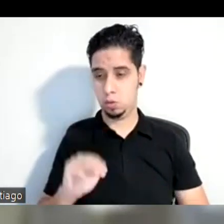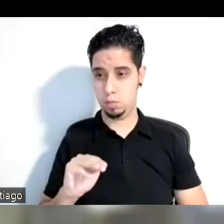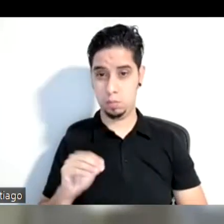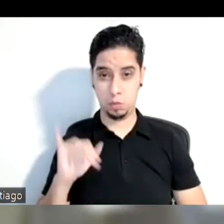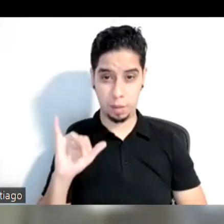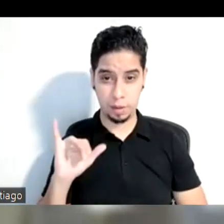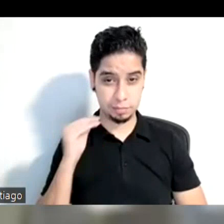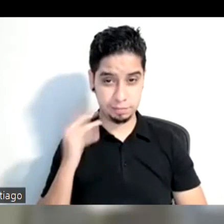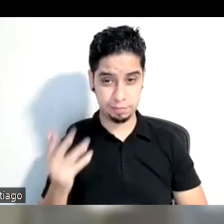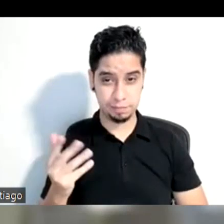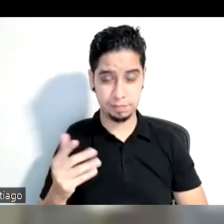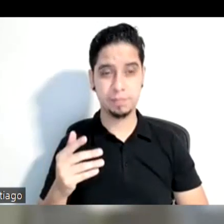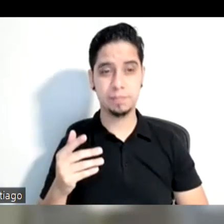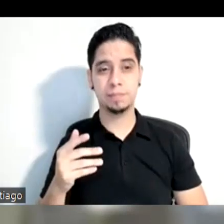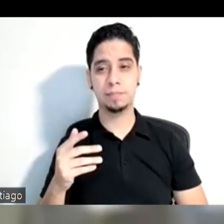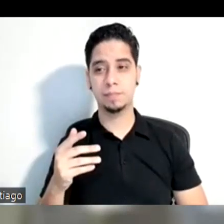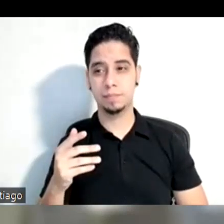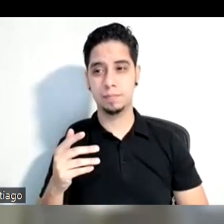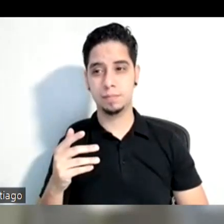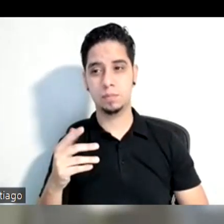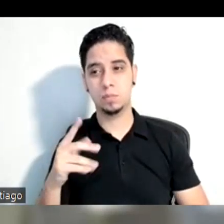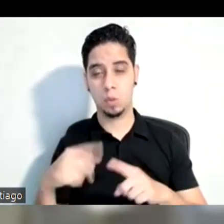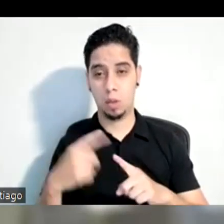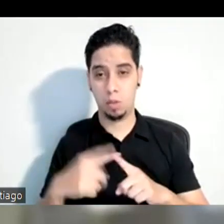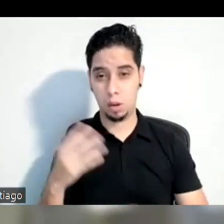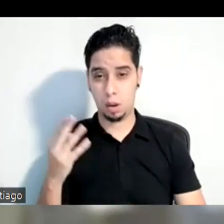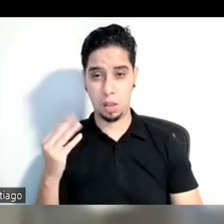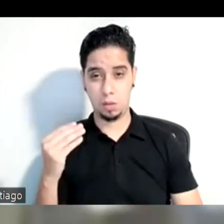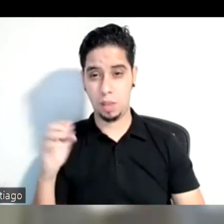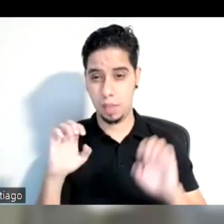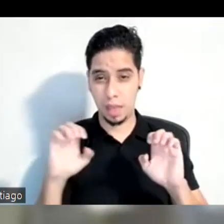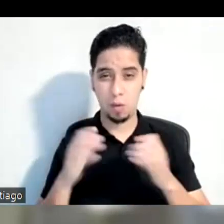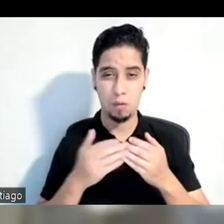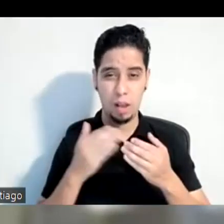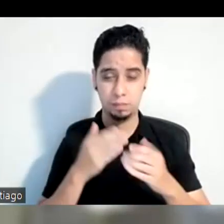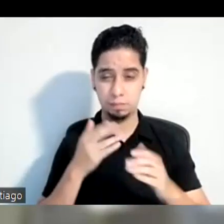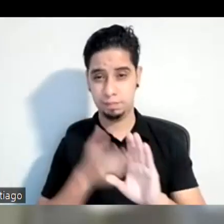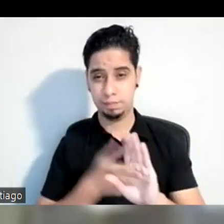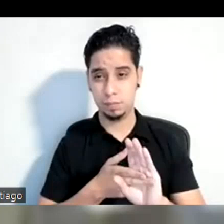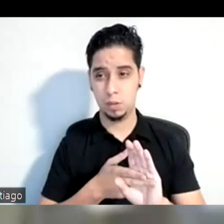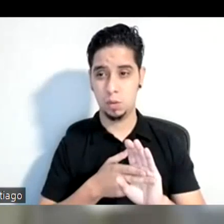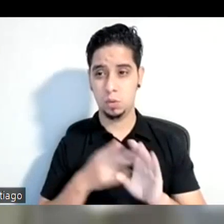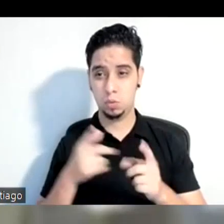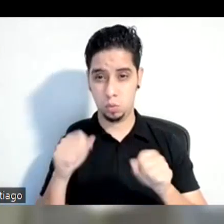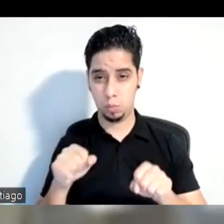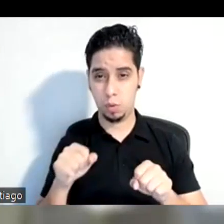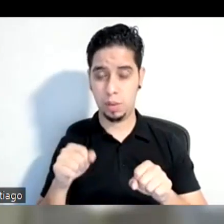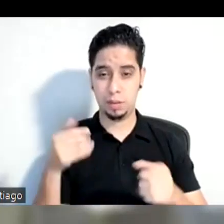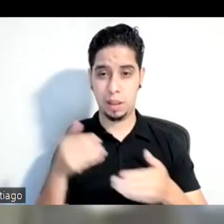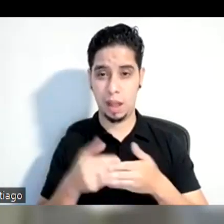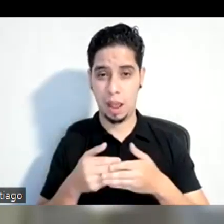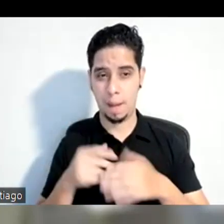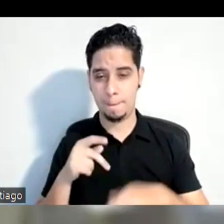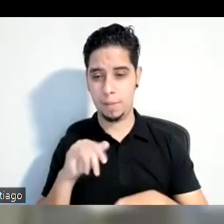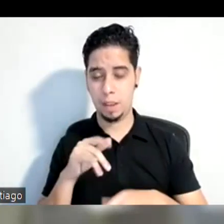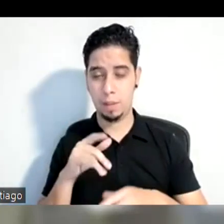todavía. Bueno, pero mira, el 14 de enero es bien fácil, ¿verdad? Participar, cuando estás en tu casita, puedes estar hasta en pijama y coger la